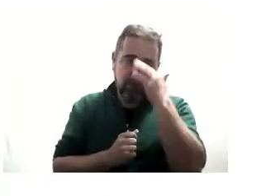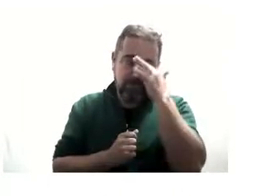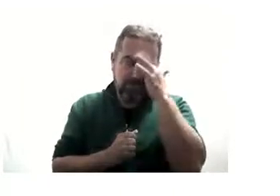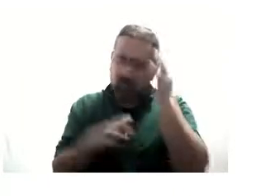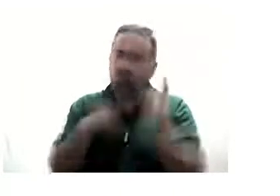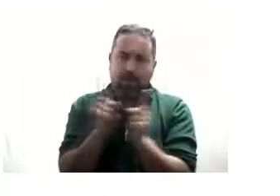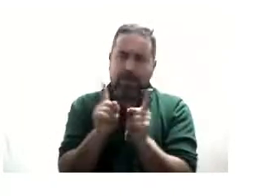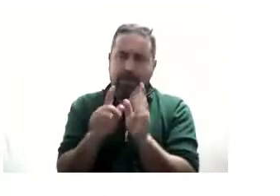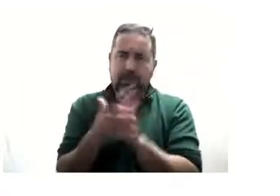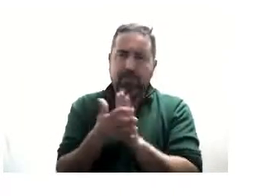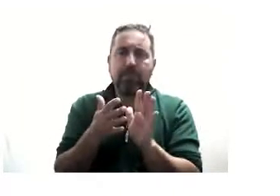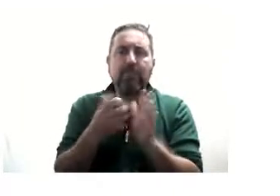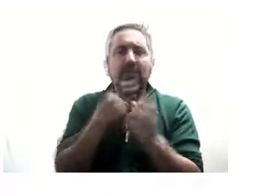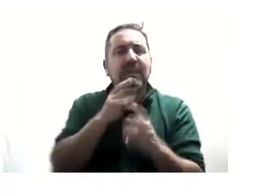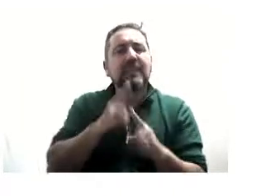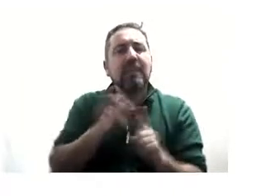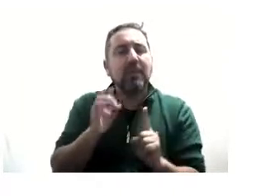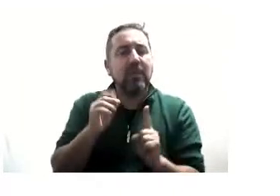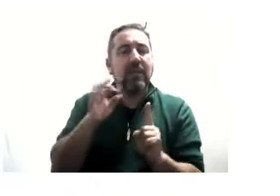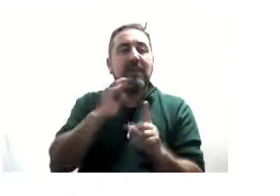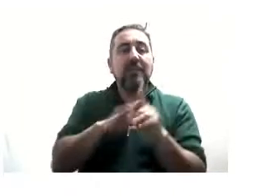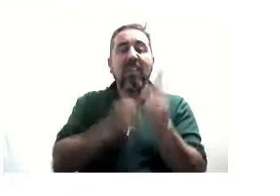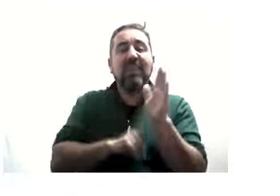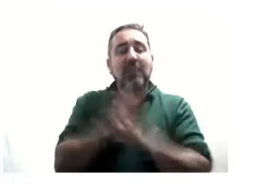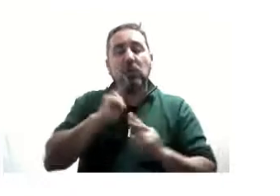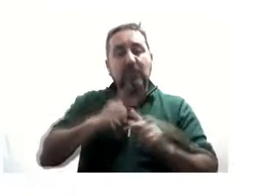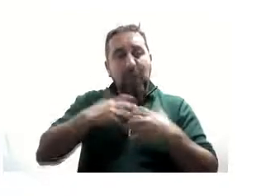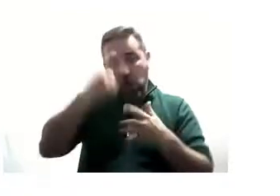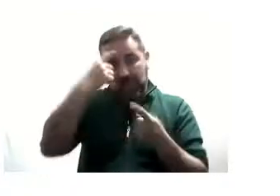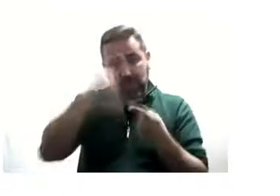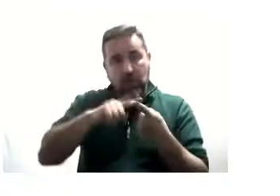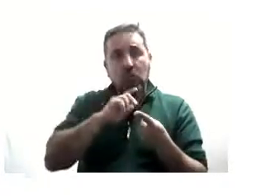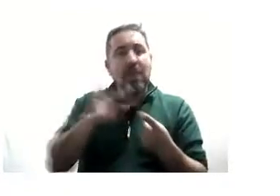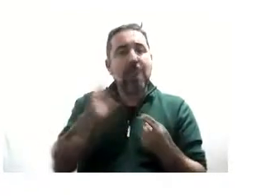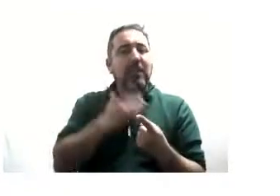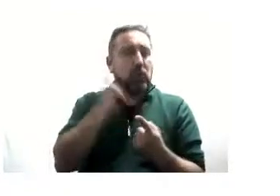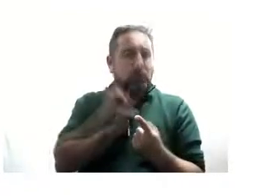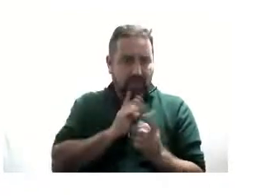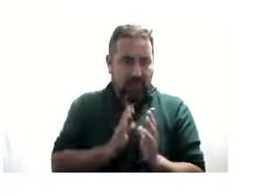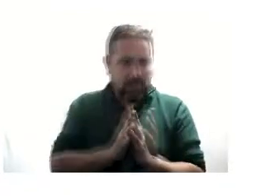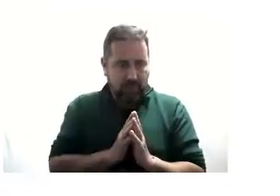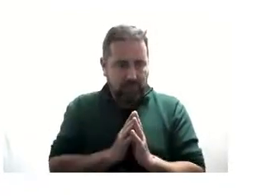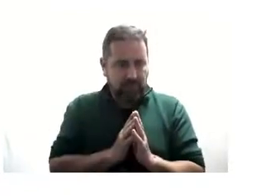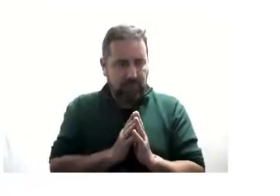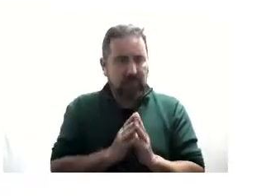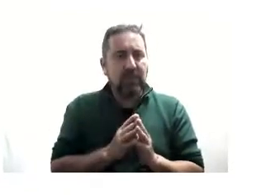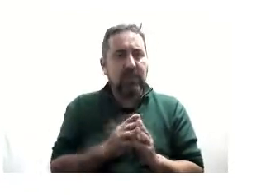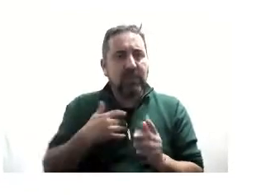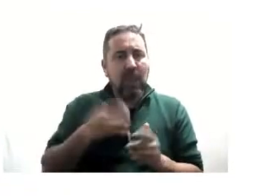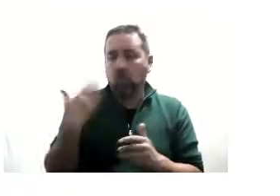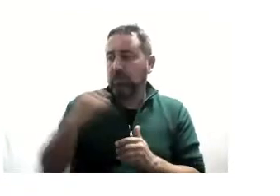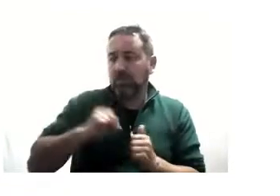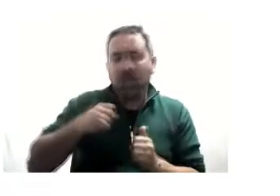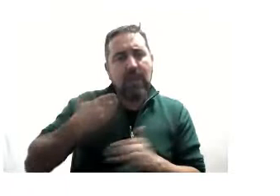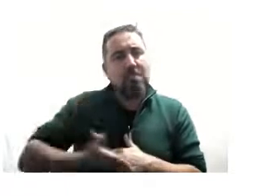muy brevemente del impacto de la sordera en el desarrollo cognitivo. Es algo de lo que venimos hablando más y más en los últimos